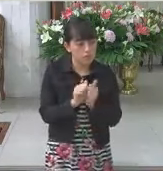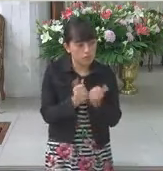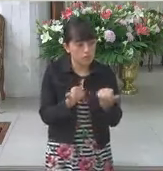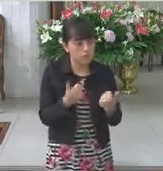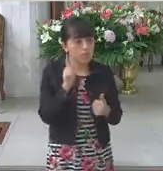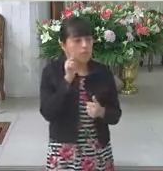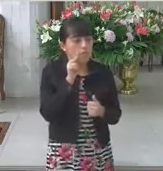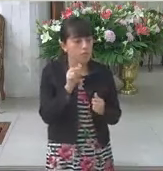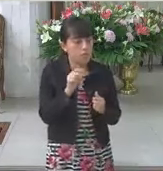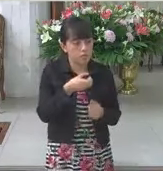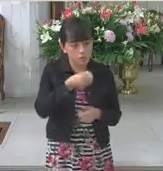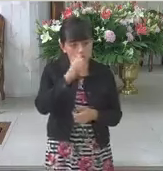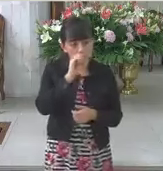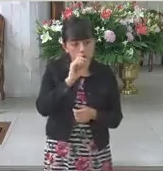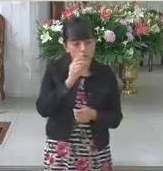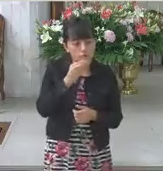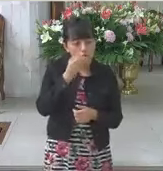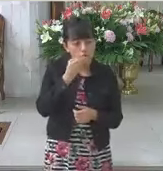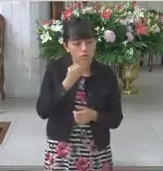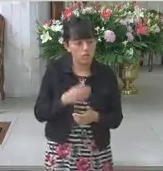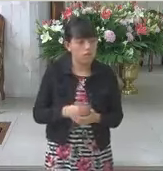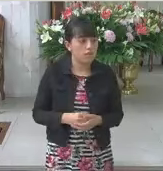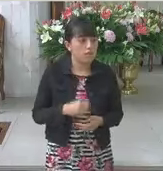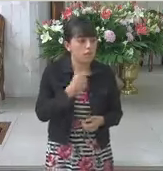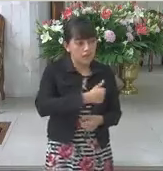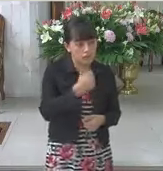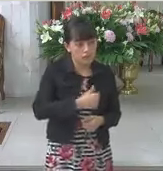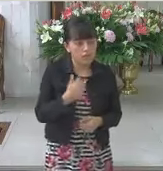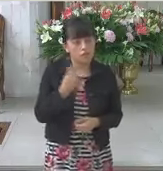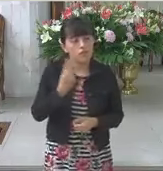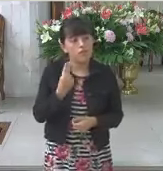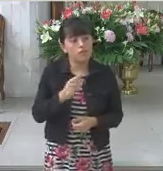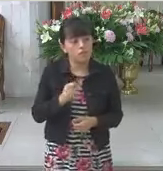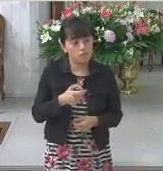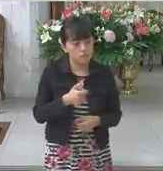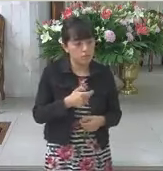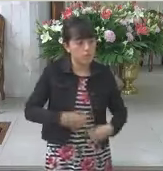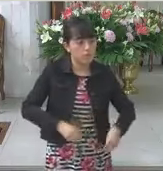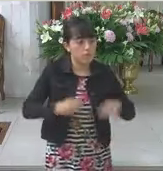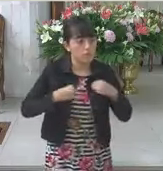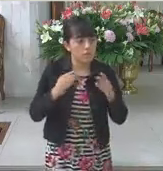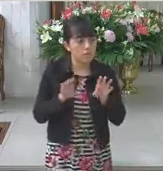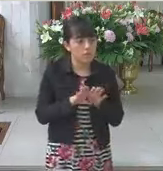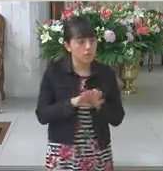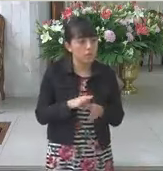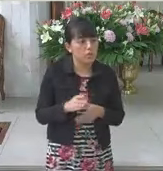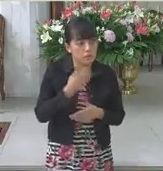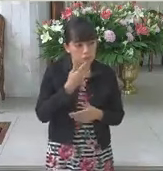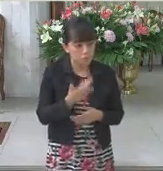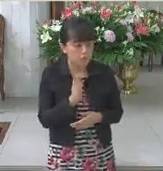mismo esta enseñanza invita precisamente a la prueba de